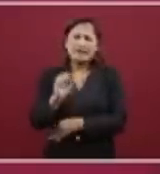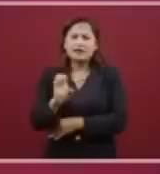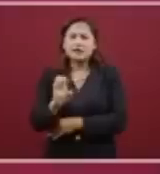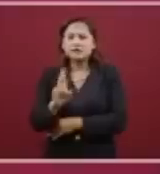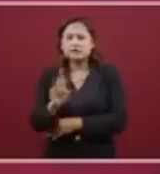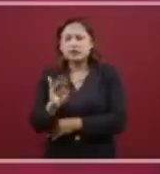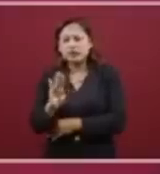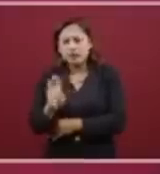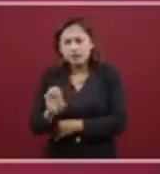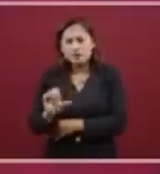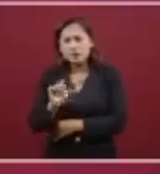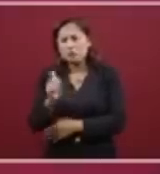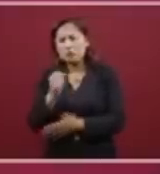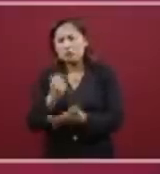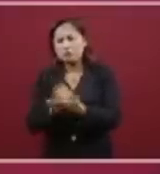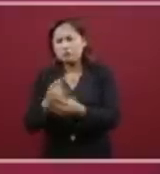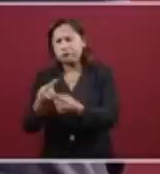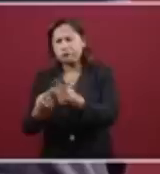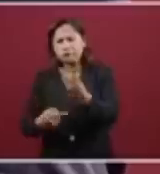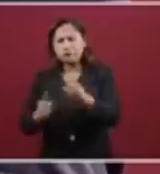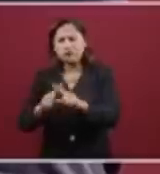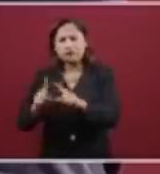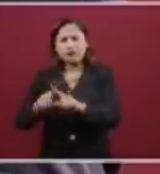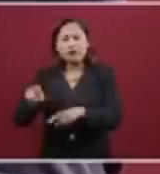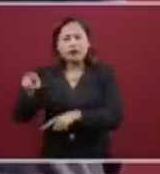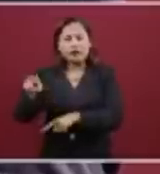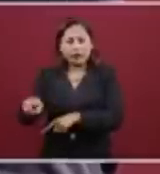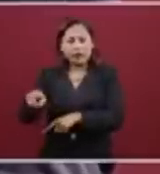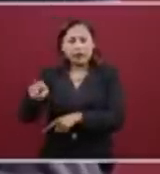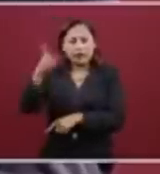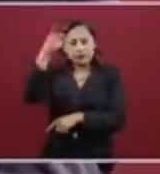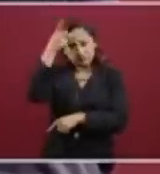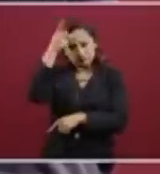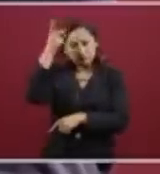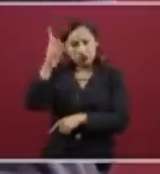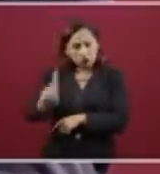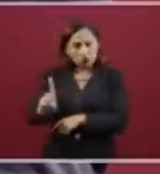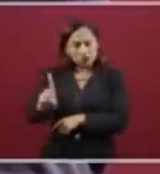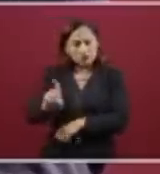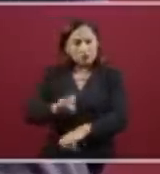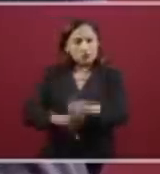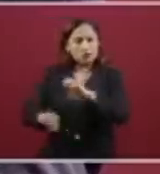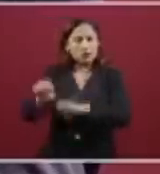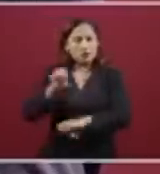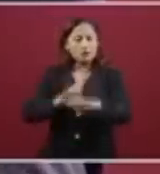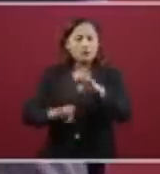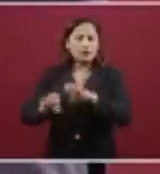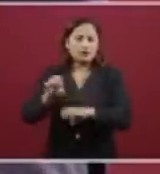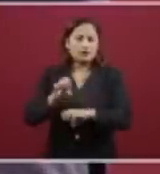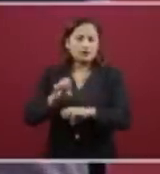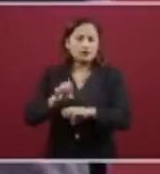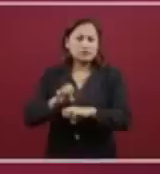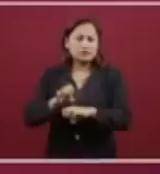dedica a eso desde hace tiempo es su trabajo